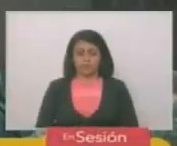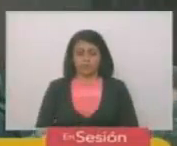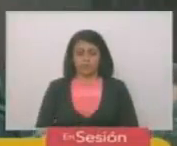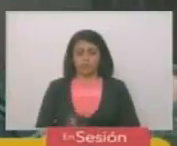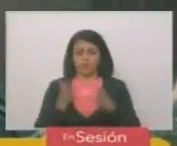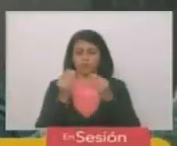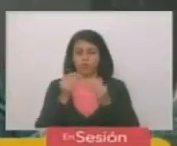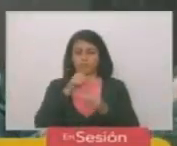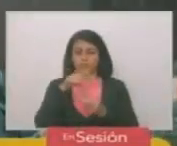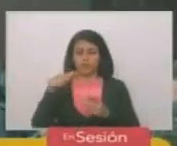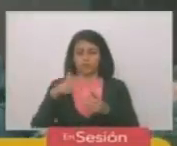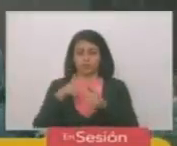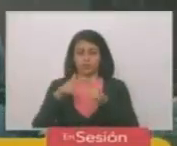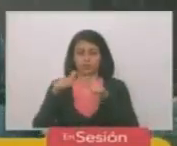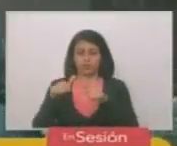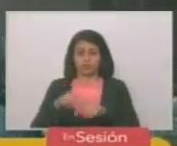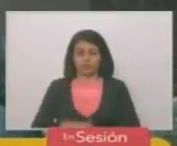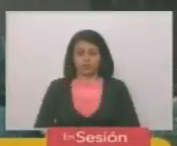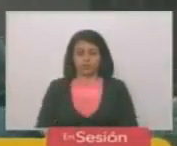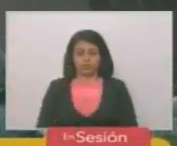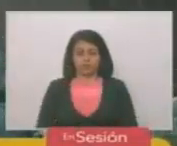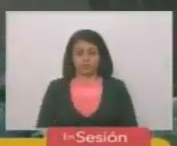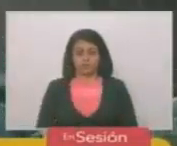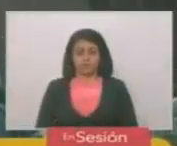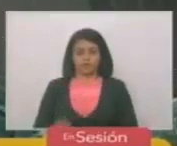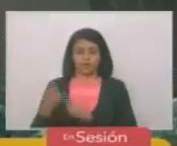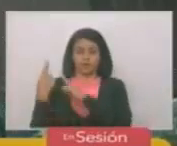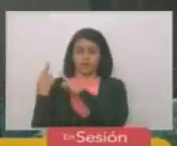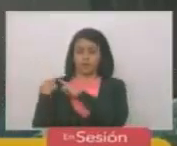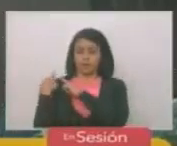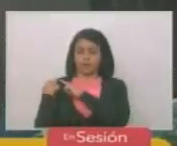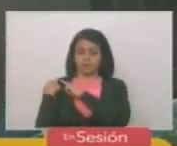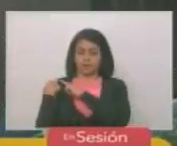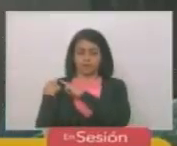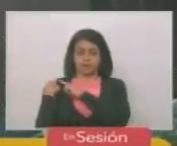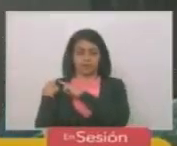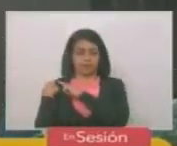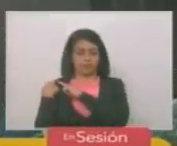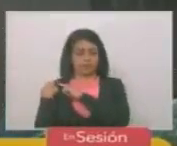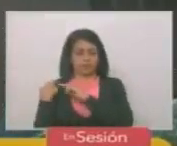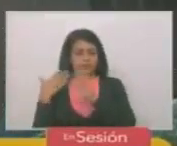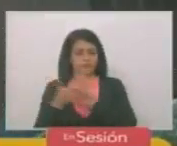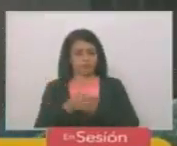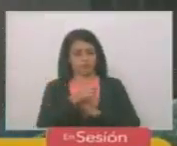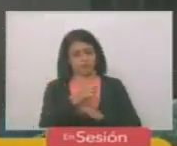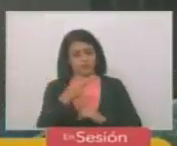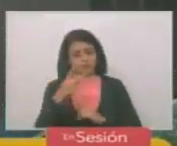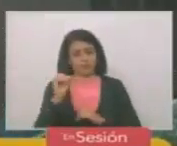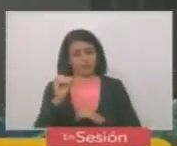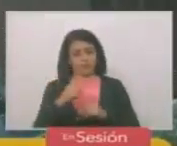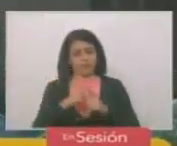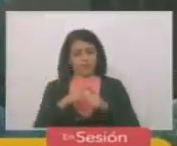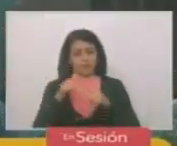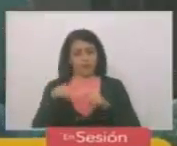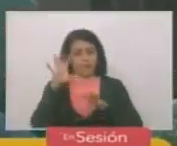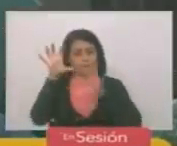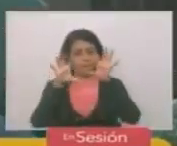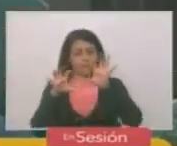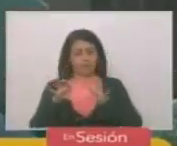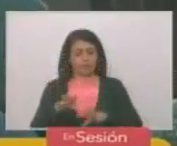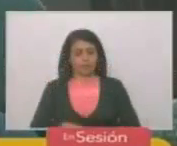millones de personas. La representación sobre esos 120